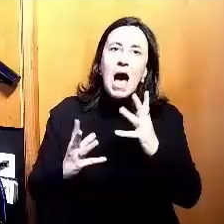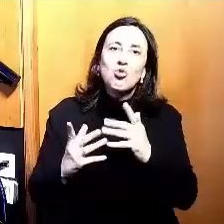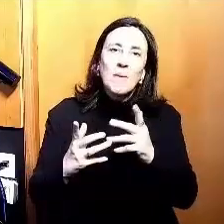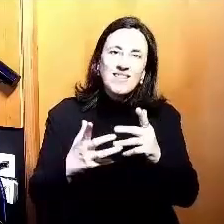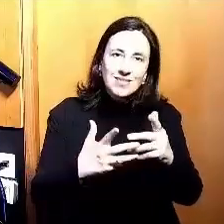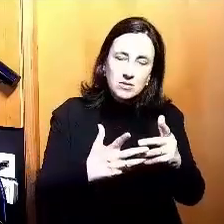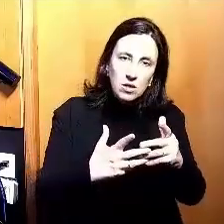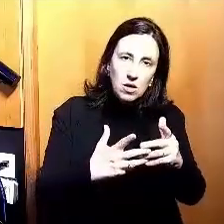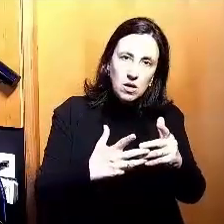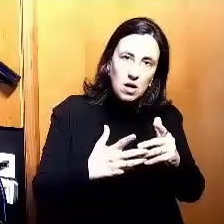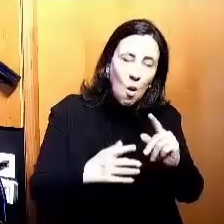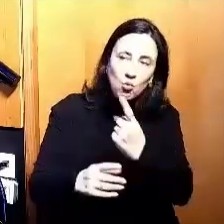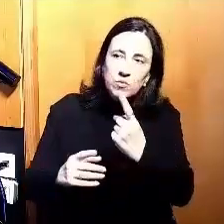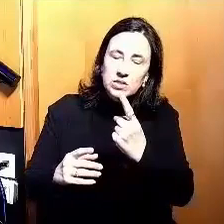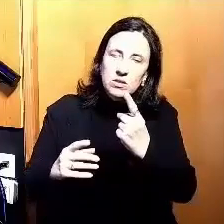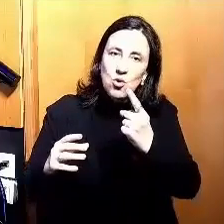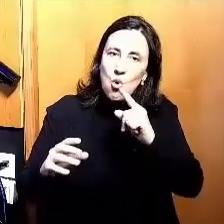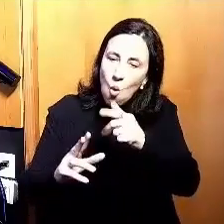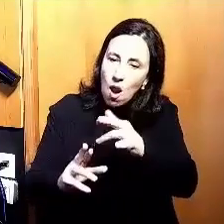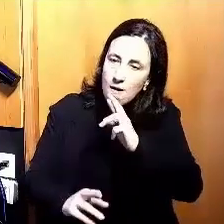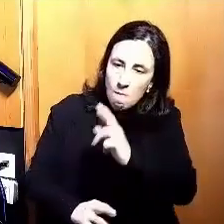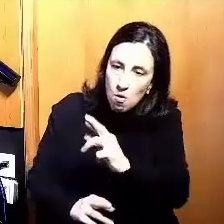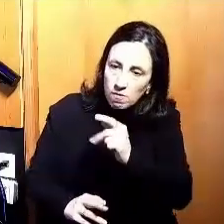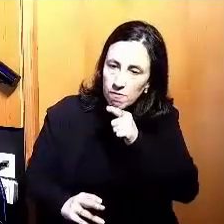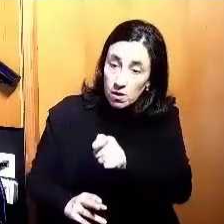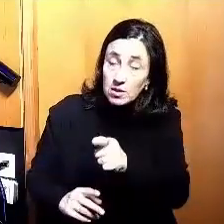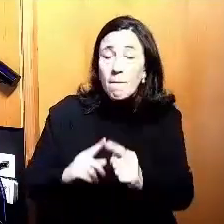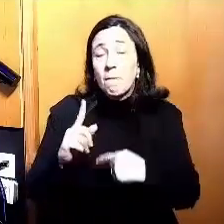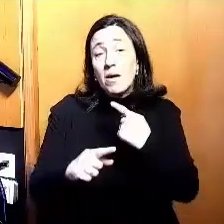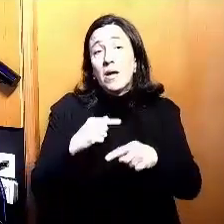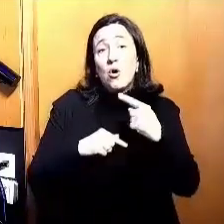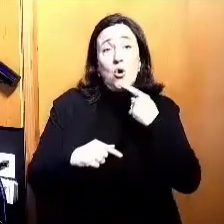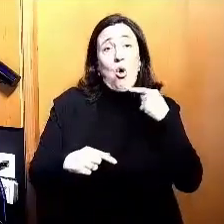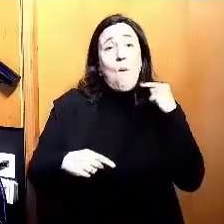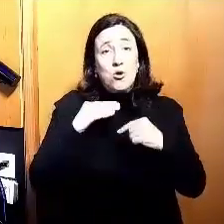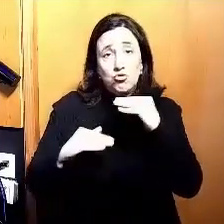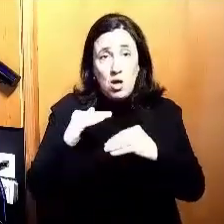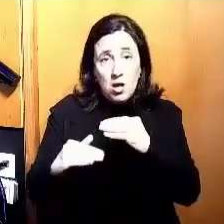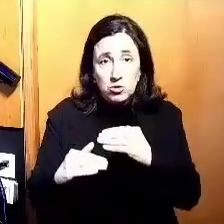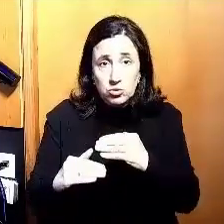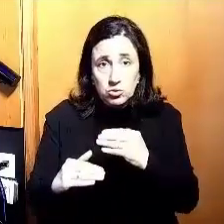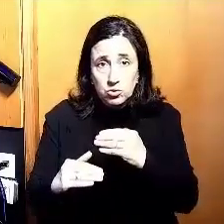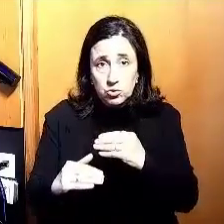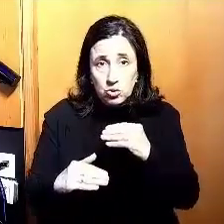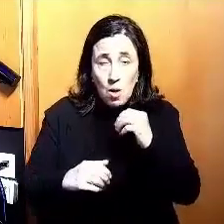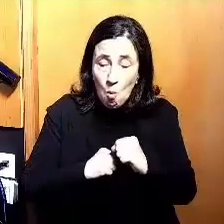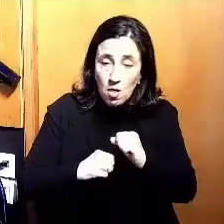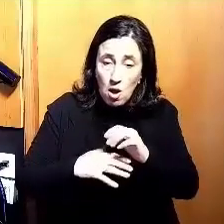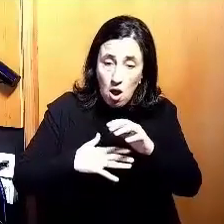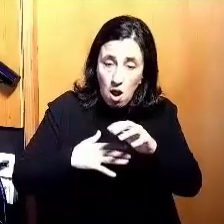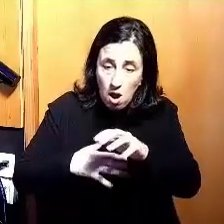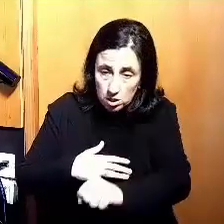no es la respuesta, pero como todos estos procesos que nos permiten llegar a